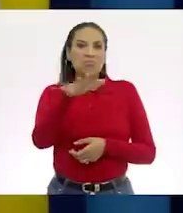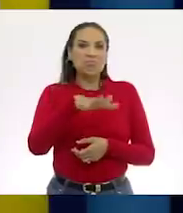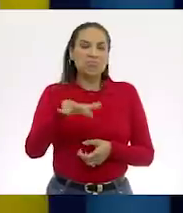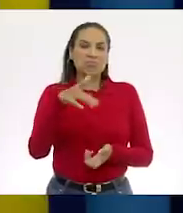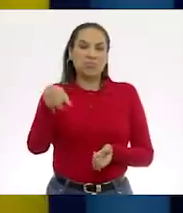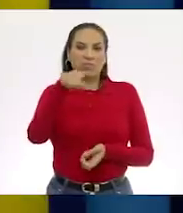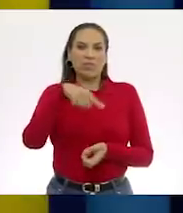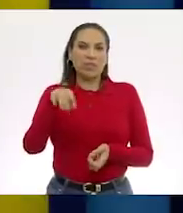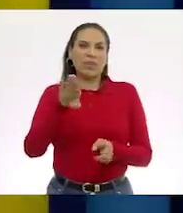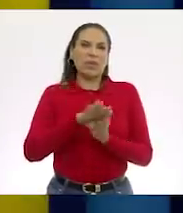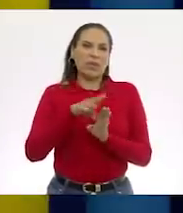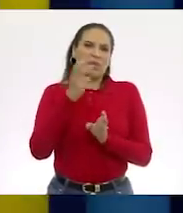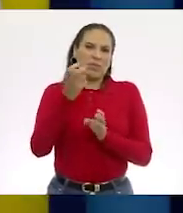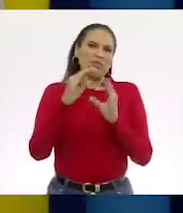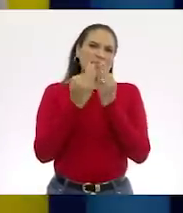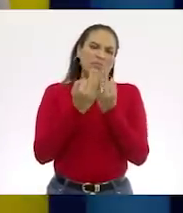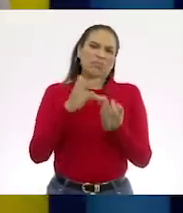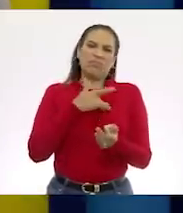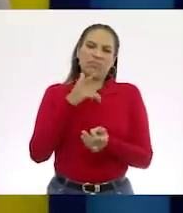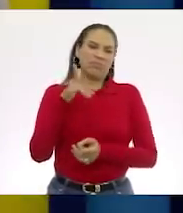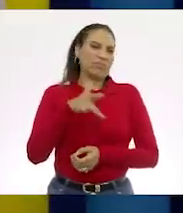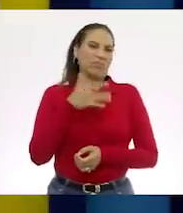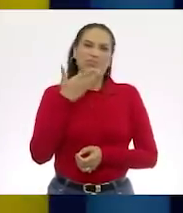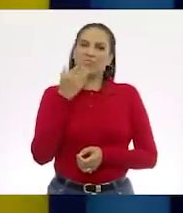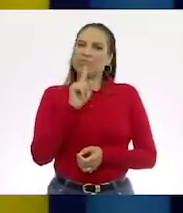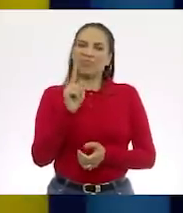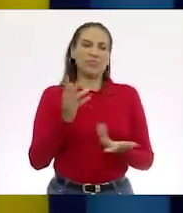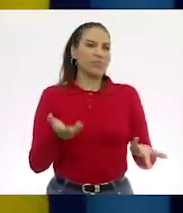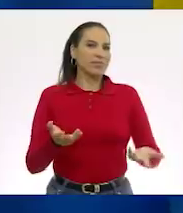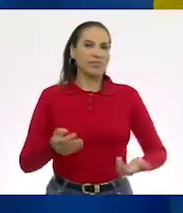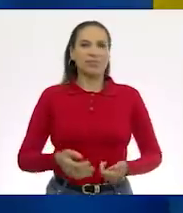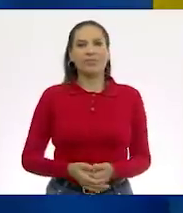y que ellos se porten de esa forma, pues yo creo que no le ayudó en nada.